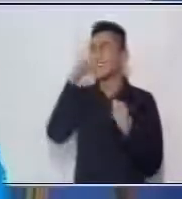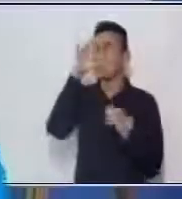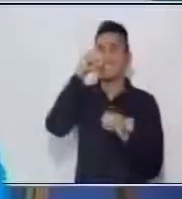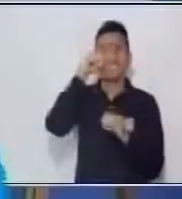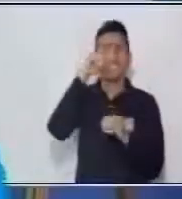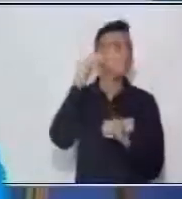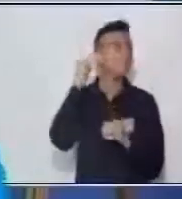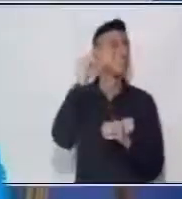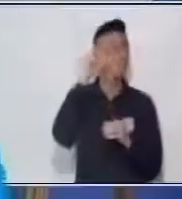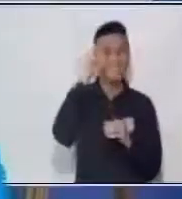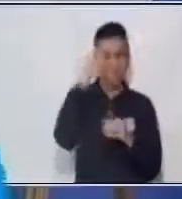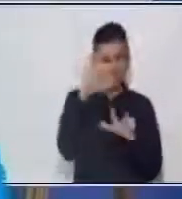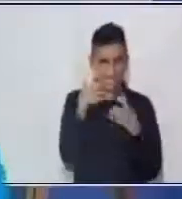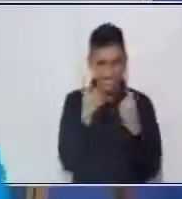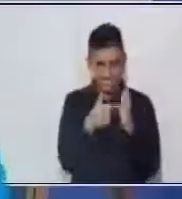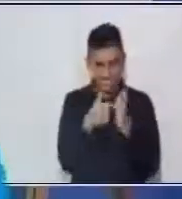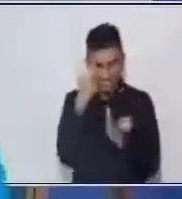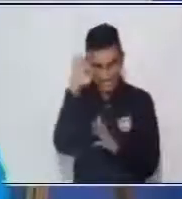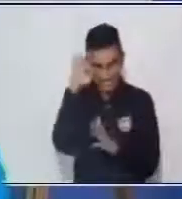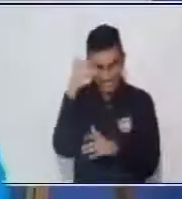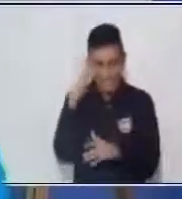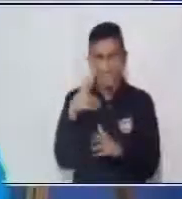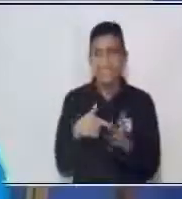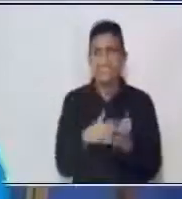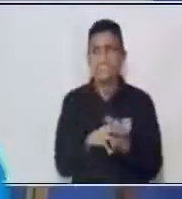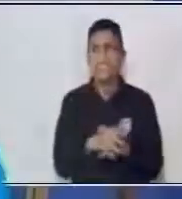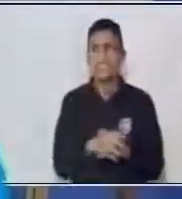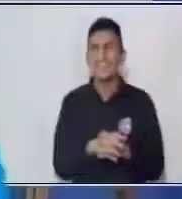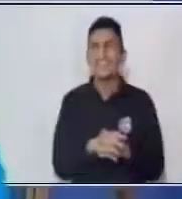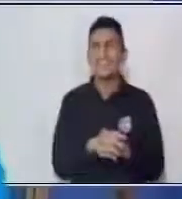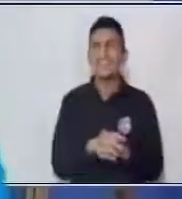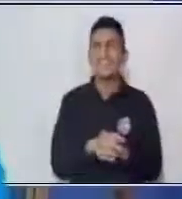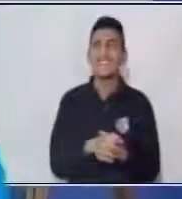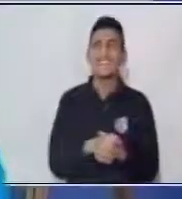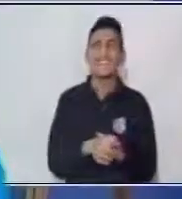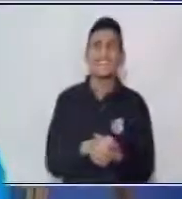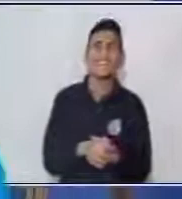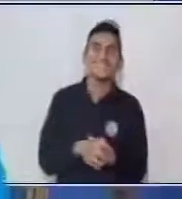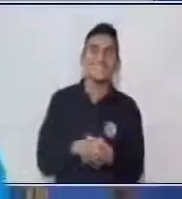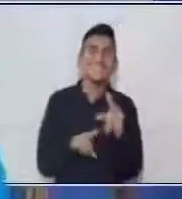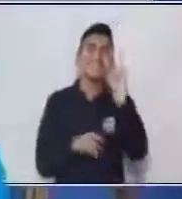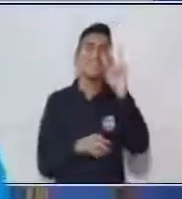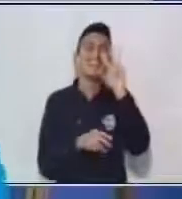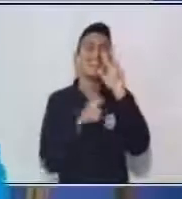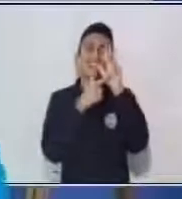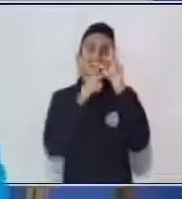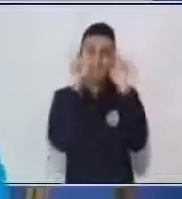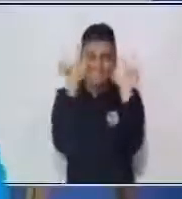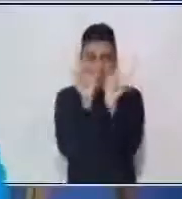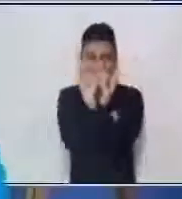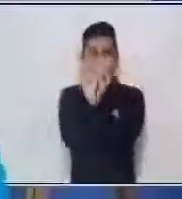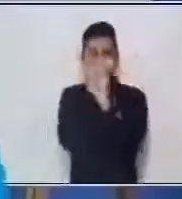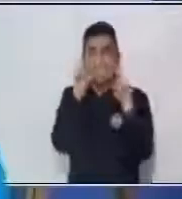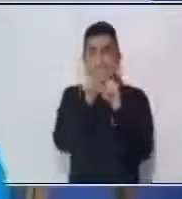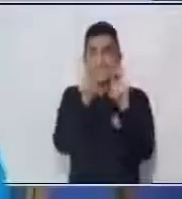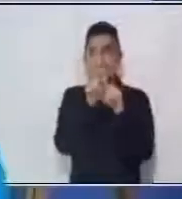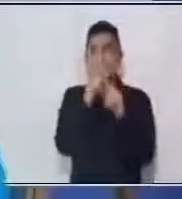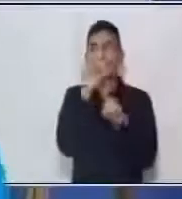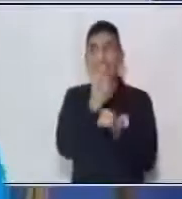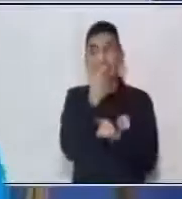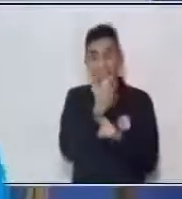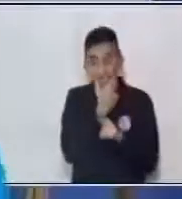conjugación, como lo hicimos aquí al inicio, que era primera, segunda y tercera conjugación. Incluso reír ya